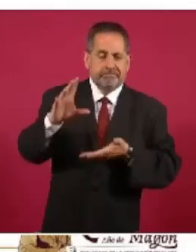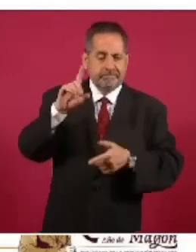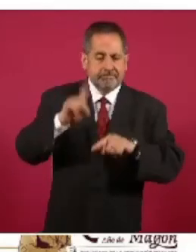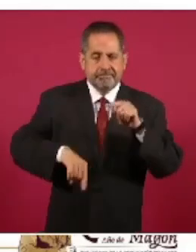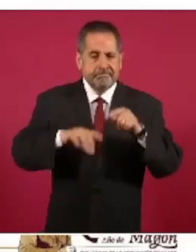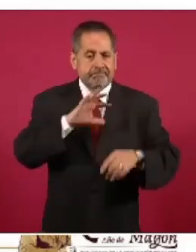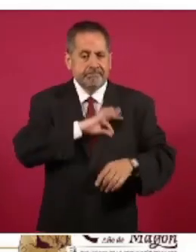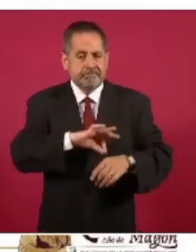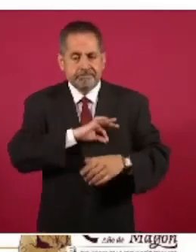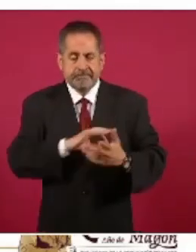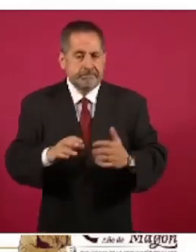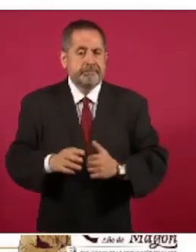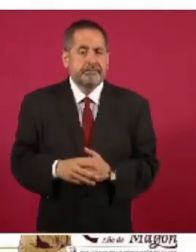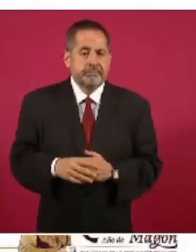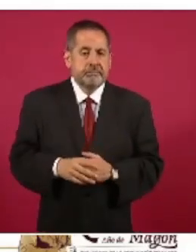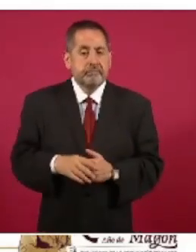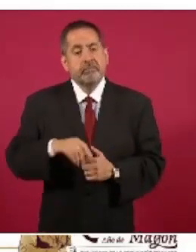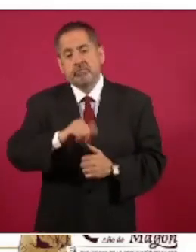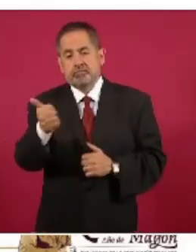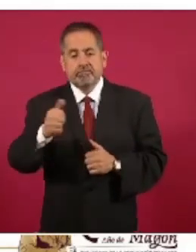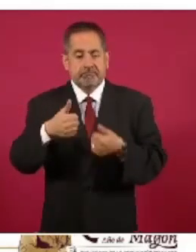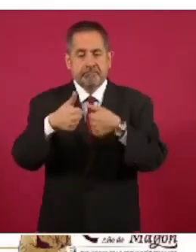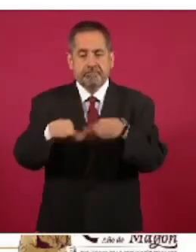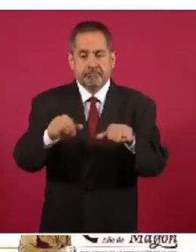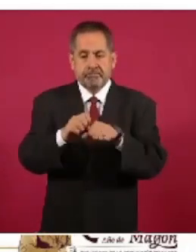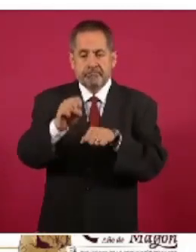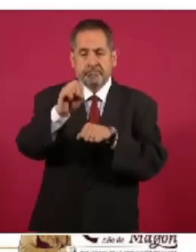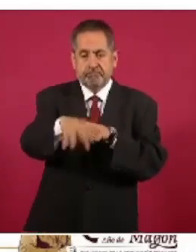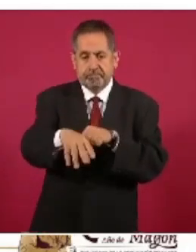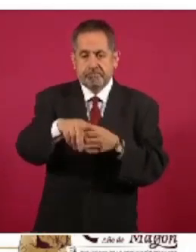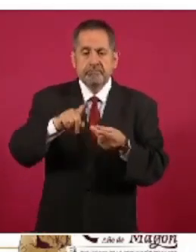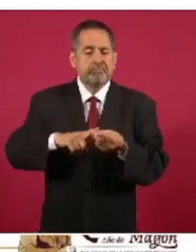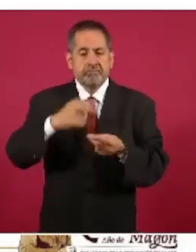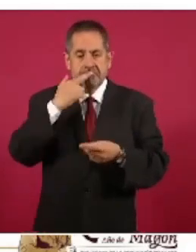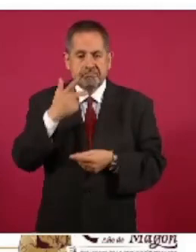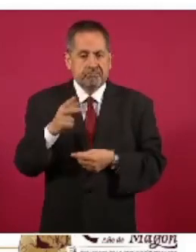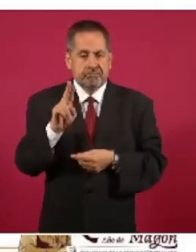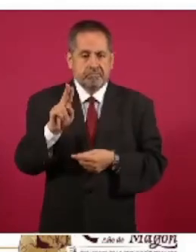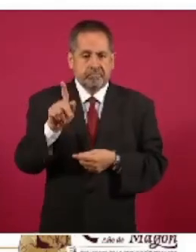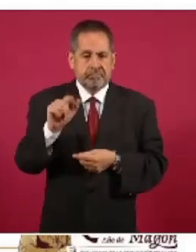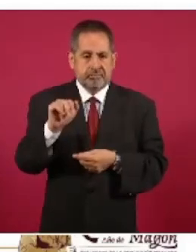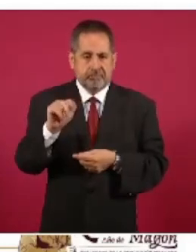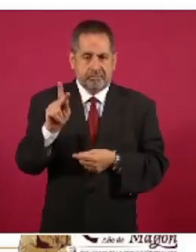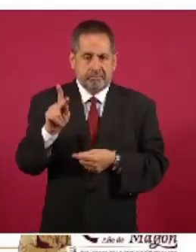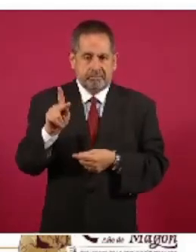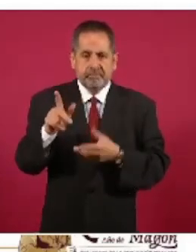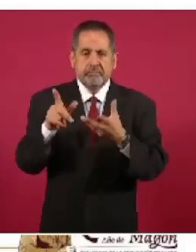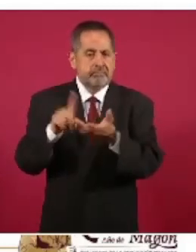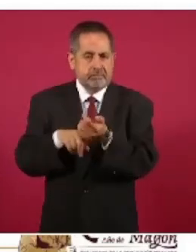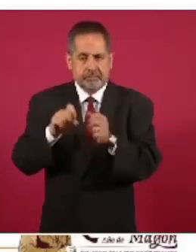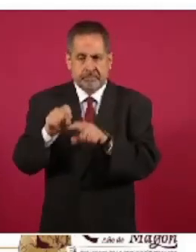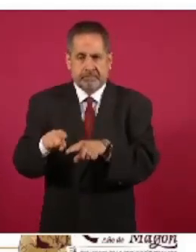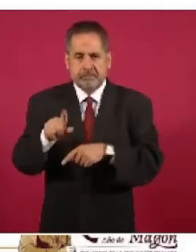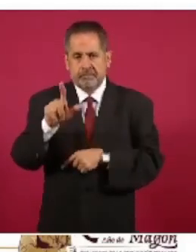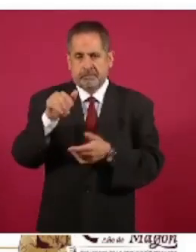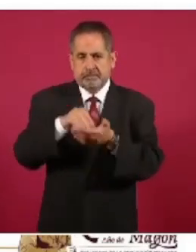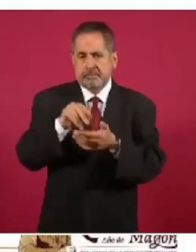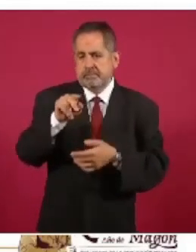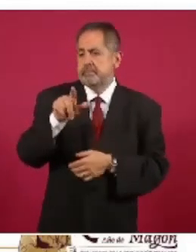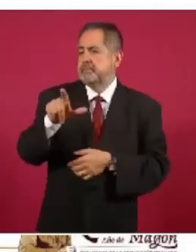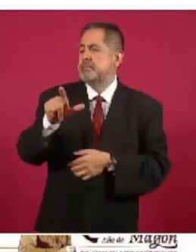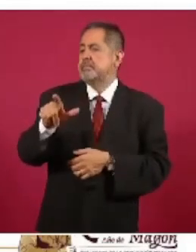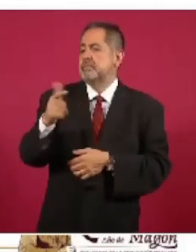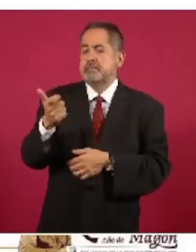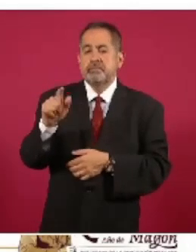para depósito en cuenta, la mejor opción siguió siendo Ulink, que da los mismos 7.017 pesos con 50